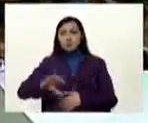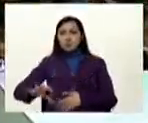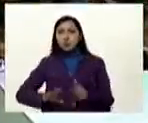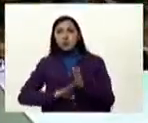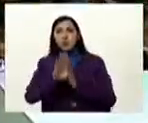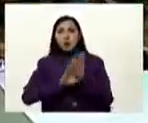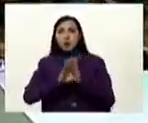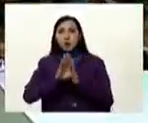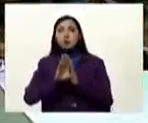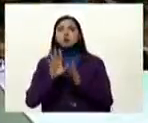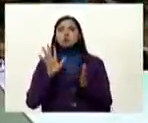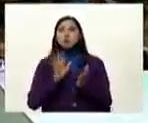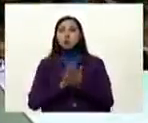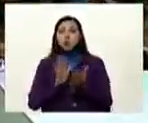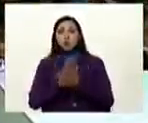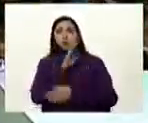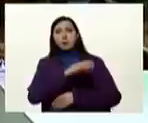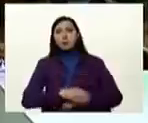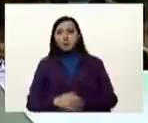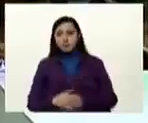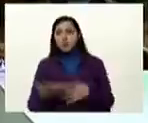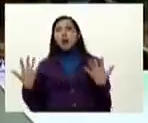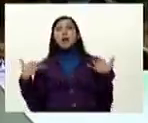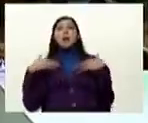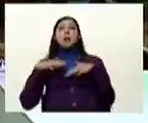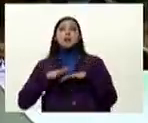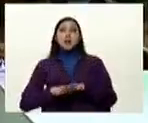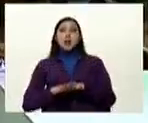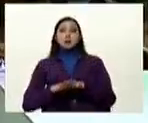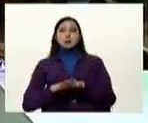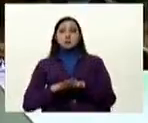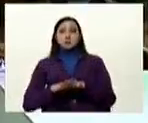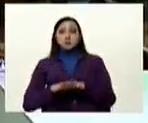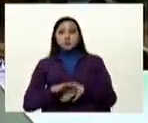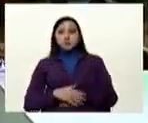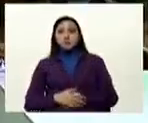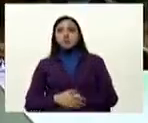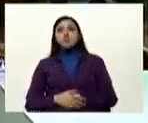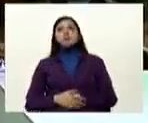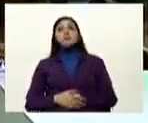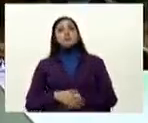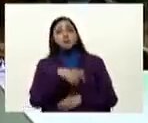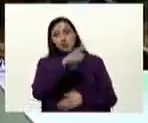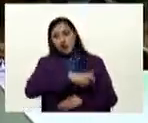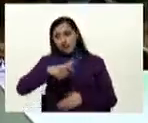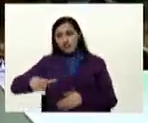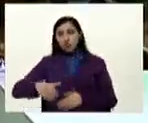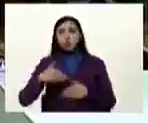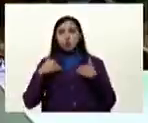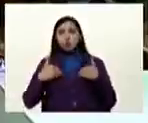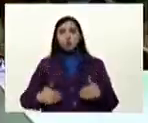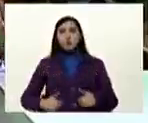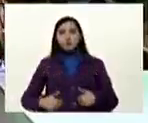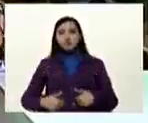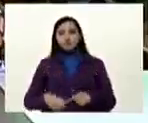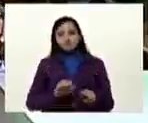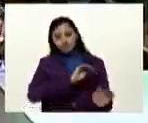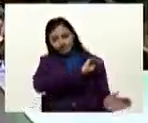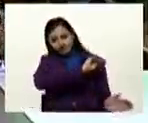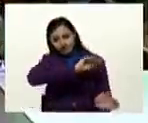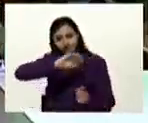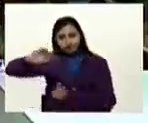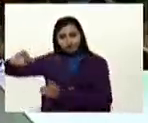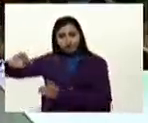desarrollo pacífico e integrado de la civilización humana. Bueno, fíjense ustedes,